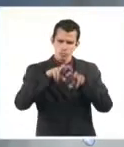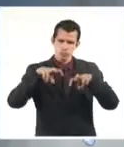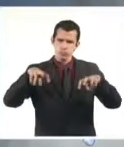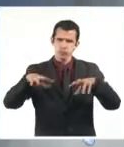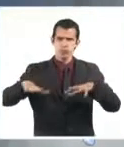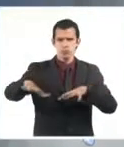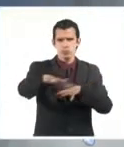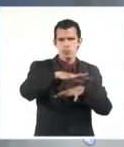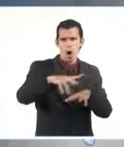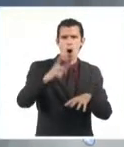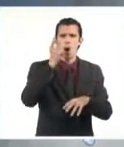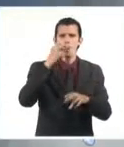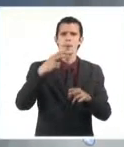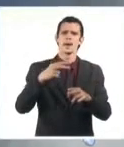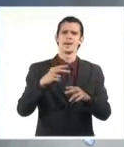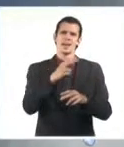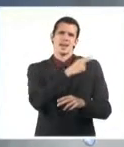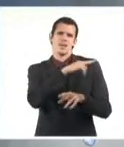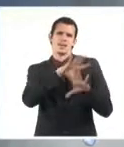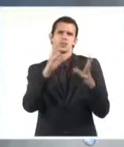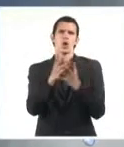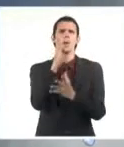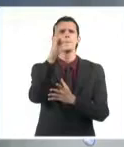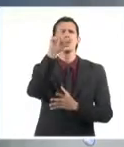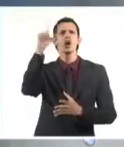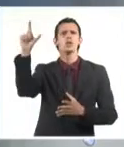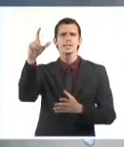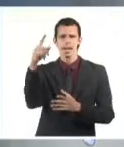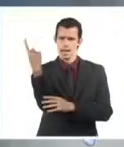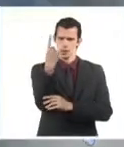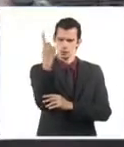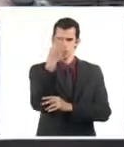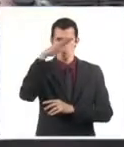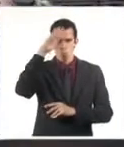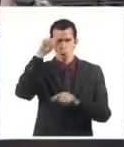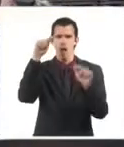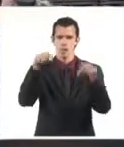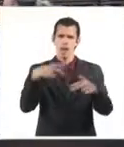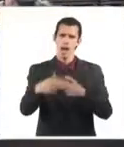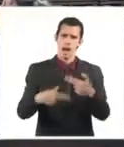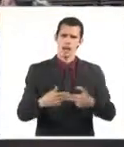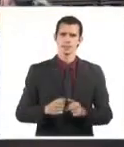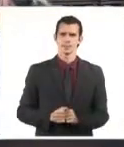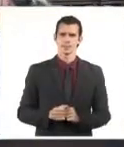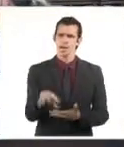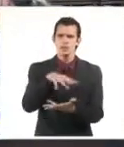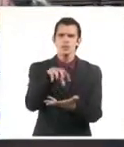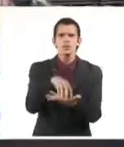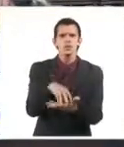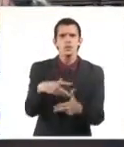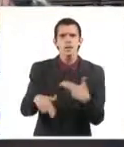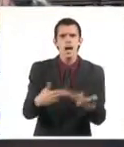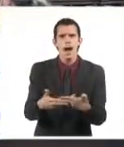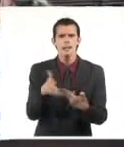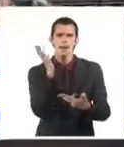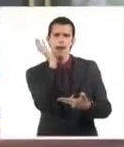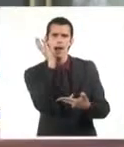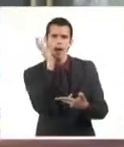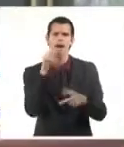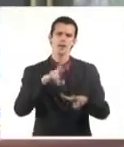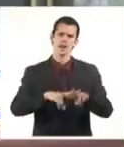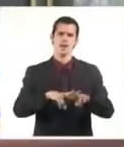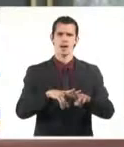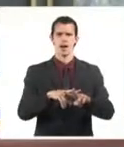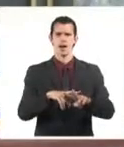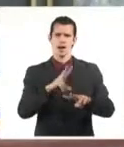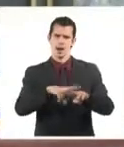el doctor Eduardo Torres Cuevas en el Aula Magna de la Universidad de La Habana. Torres Cuevas aseguró que la radio, en gran medida, lo formó como